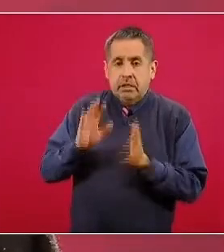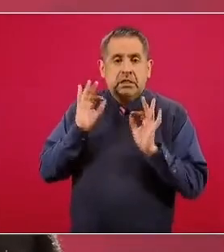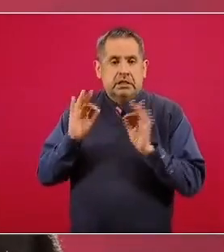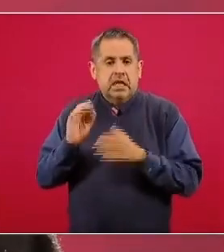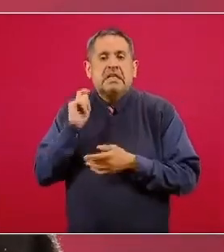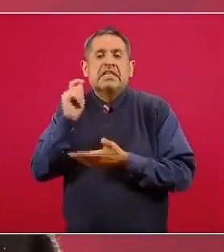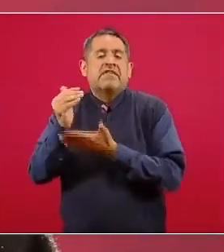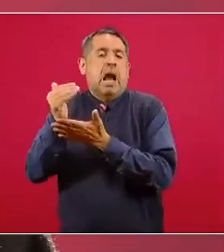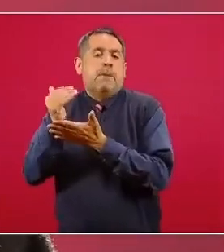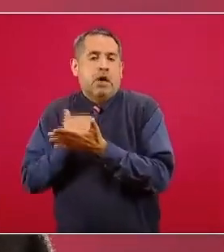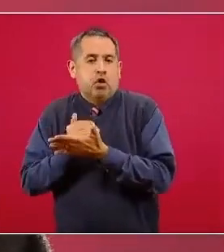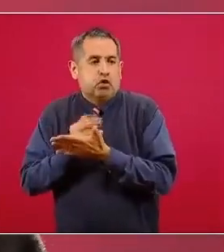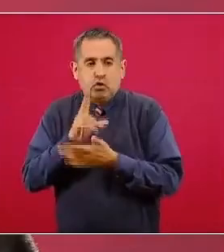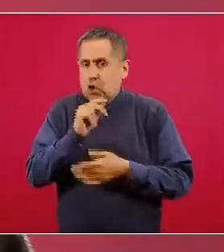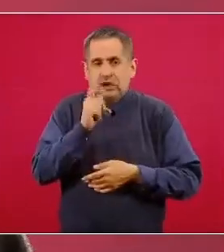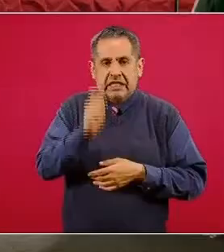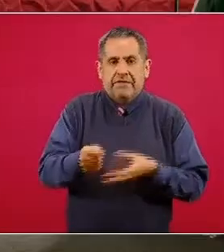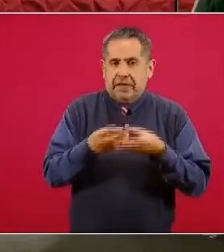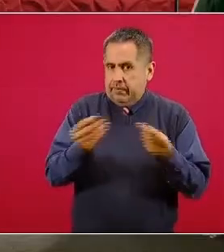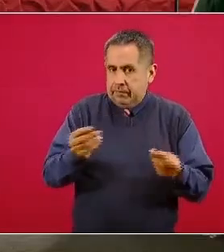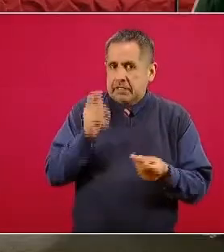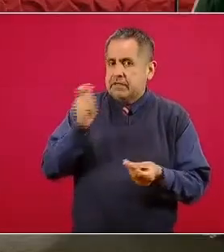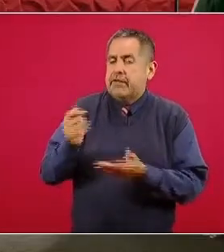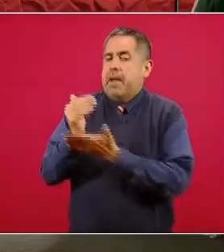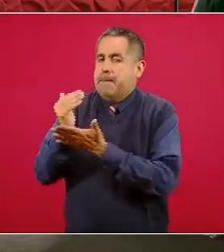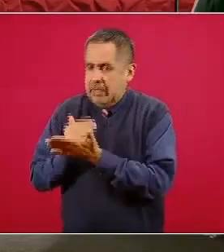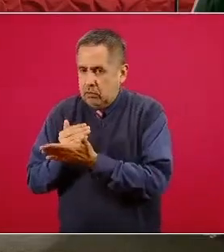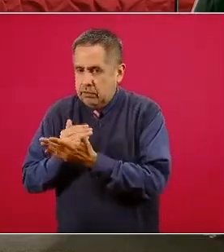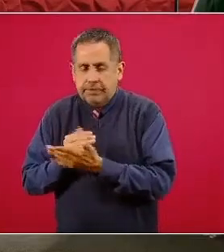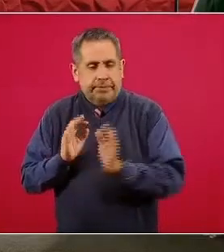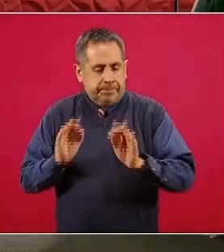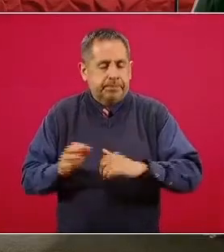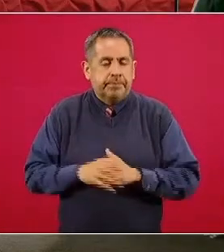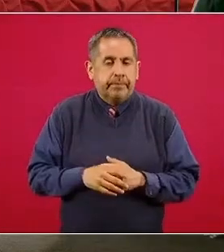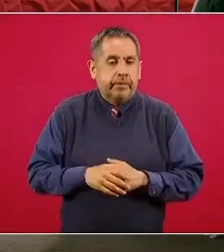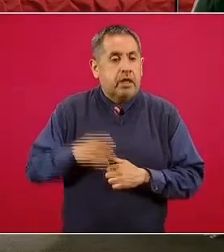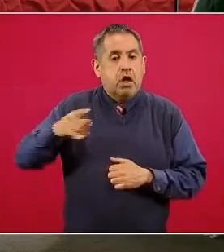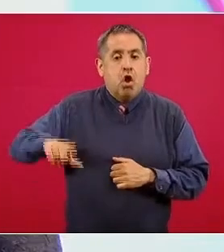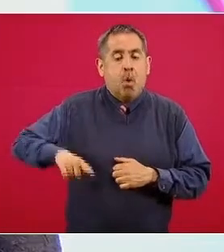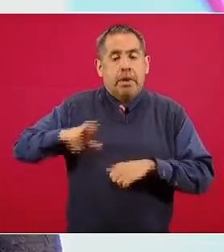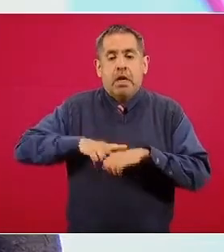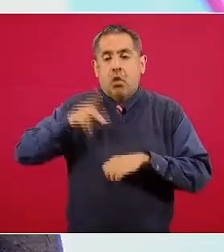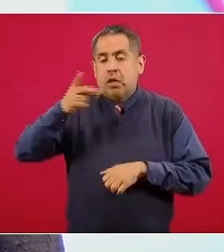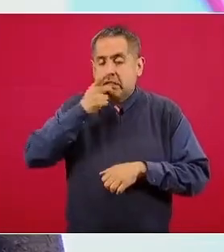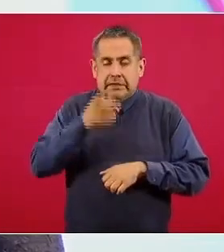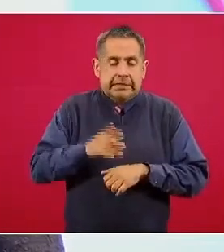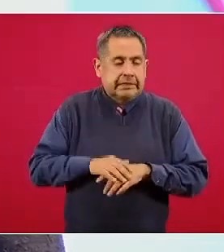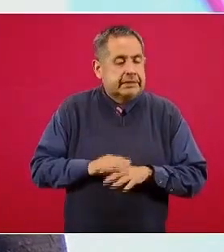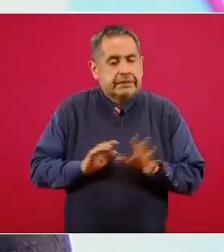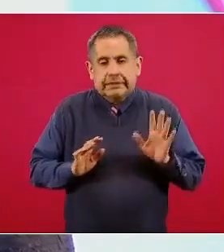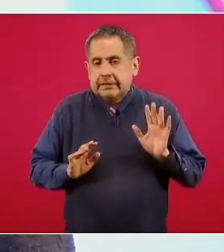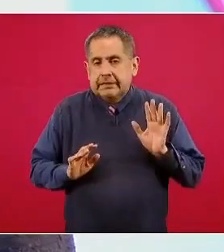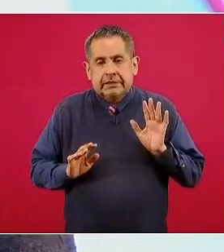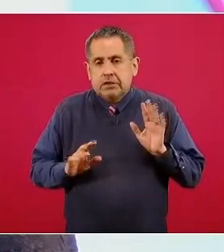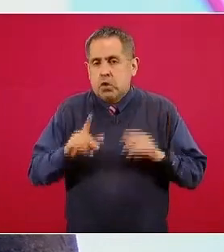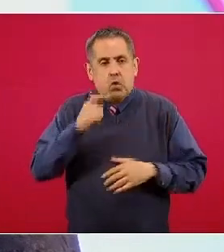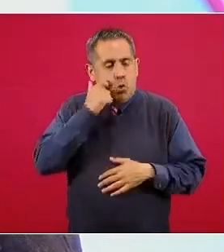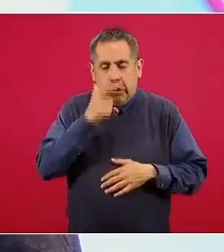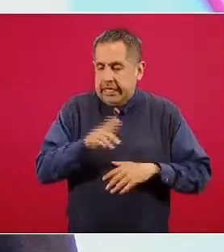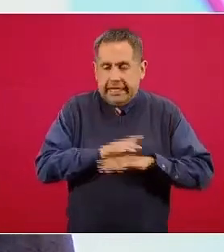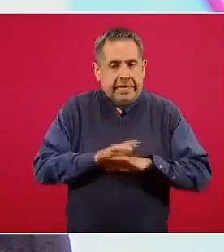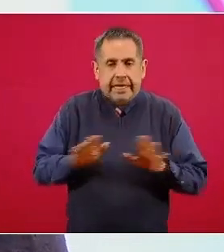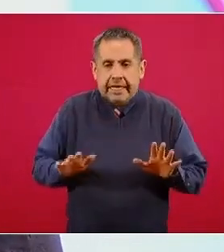menor riesgo de COVID. Sin embargo, el gobernador Aiza fue claro en identificar que no